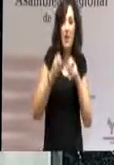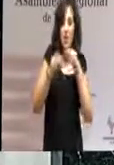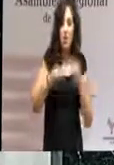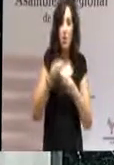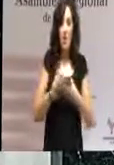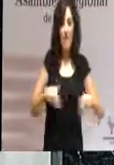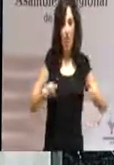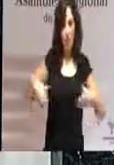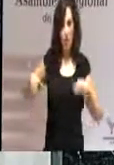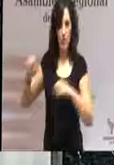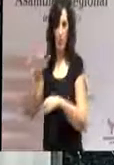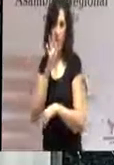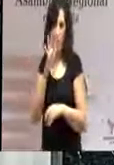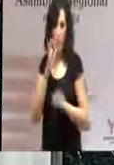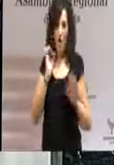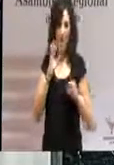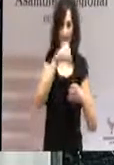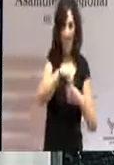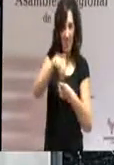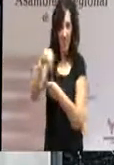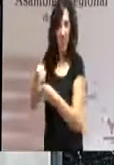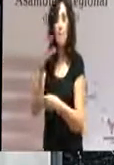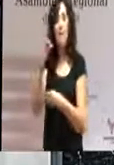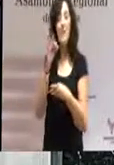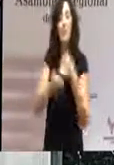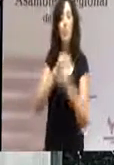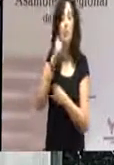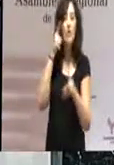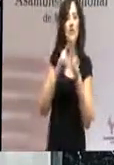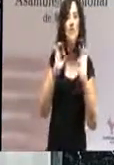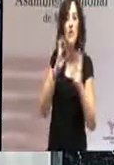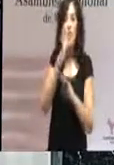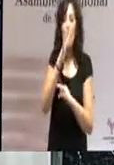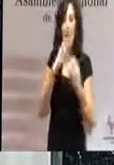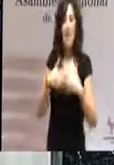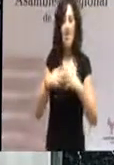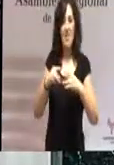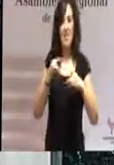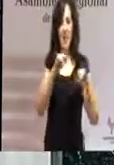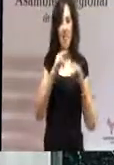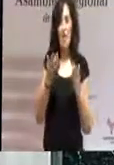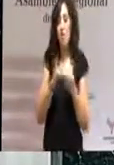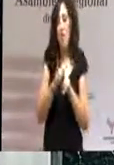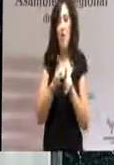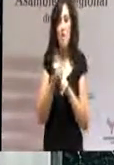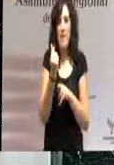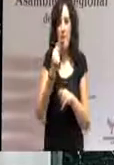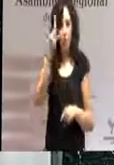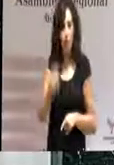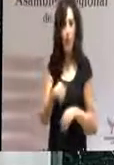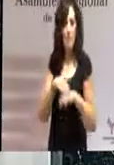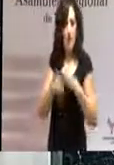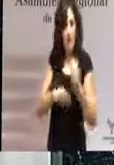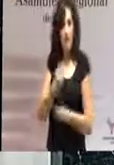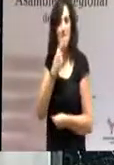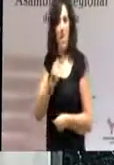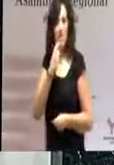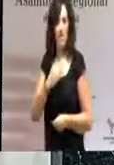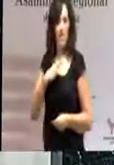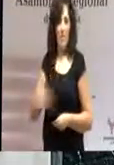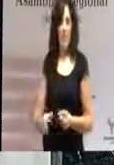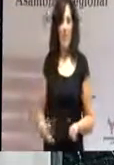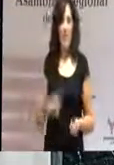agua y el uso del agua desalada a un precio accesible. Además, es también